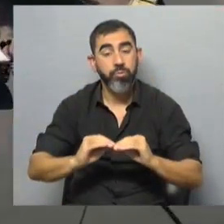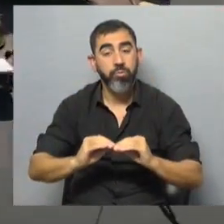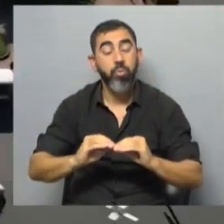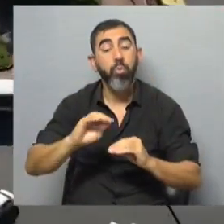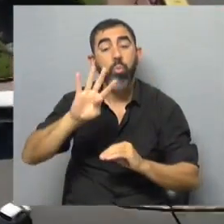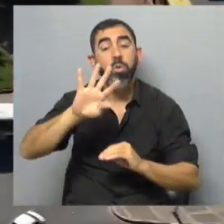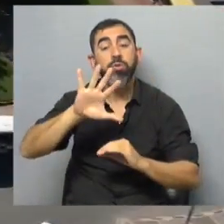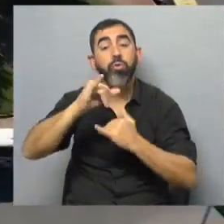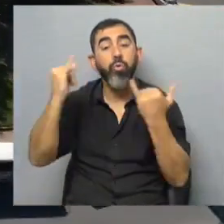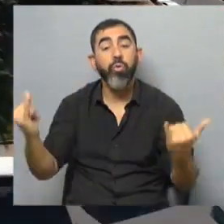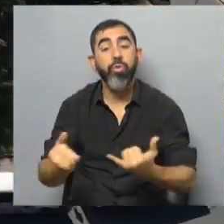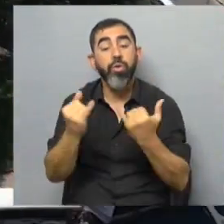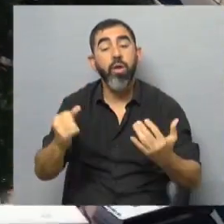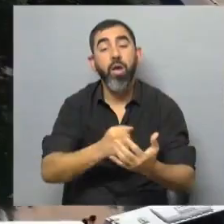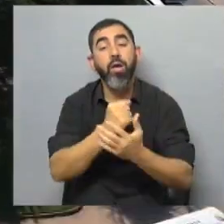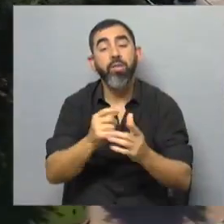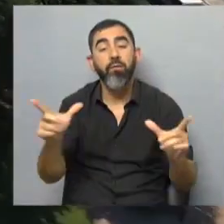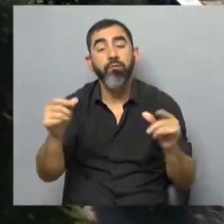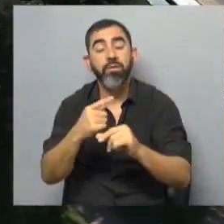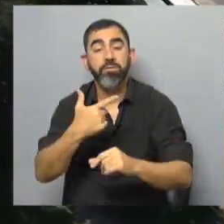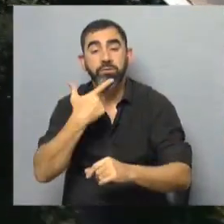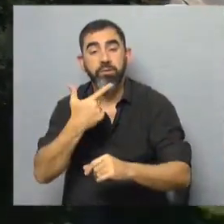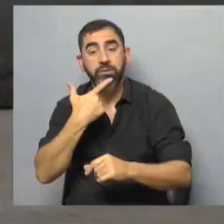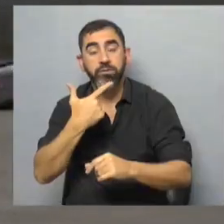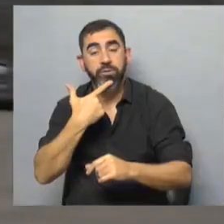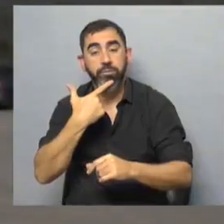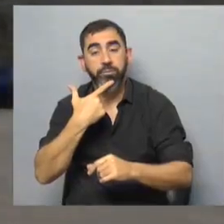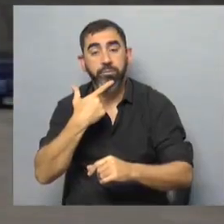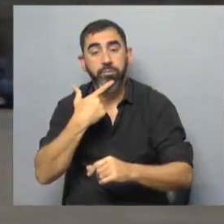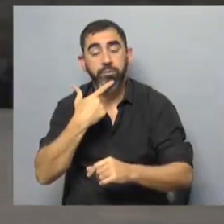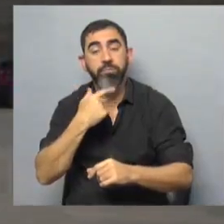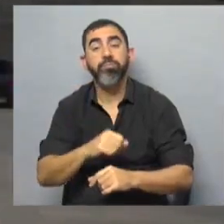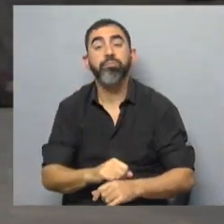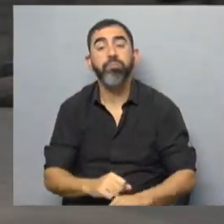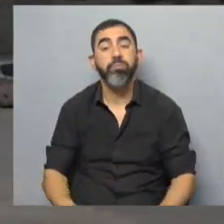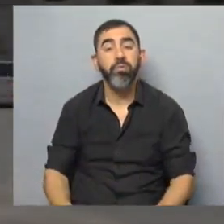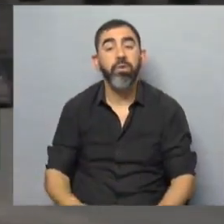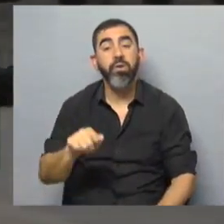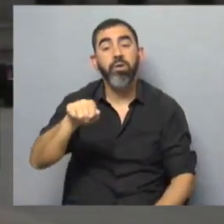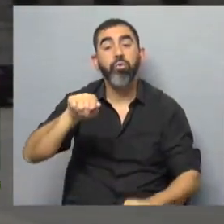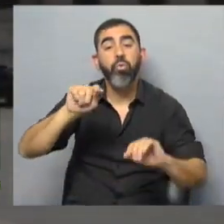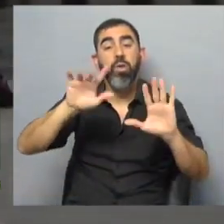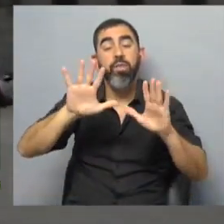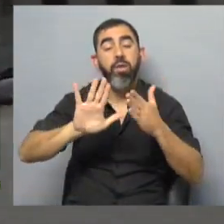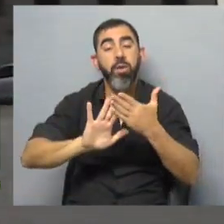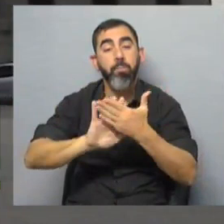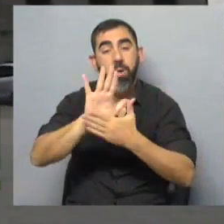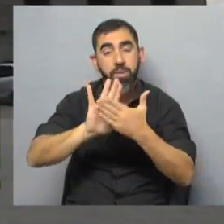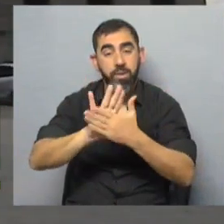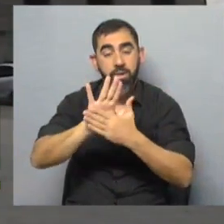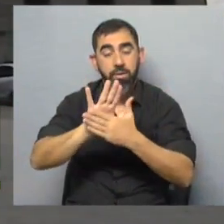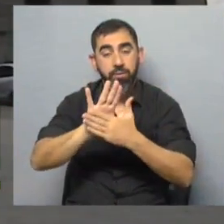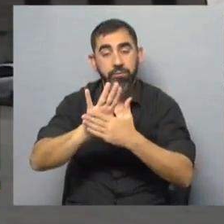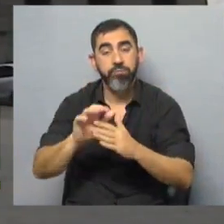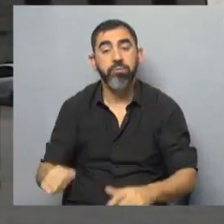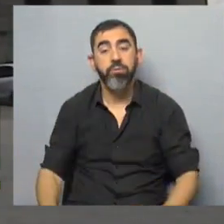45 días, es decir, hasta fines de septiembre. Sí, exactamente. Una hora, esto va a ser a las 10 de la mañana, como decíamos, ¿no? En la jornada se va